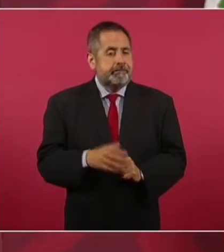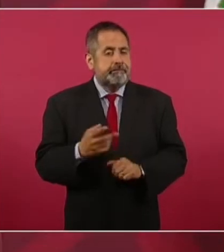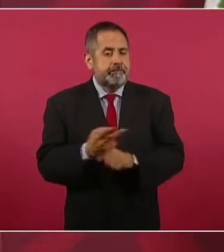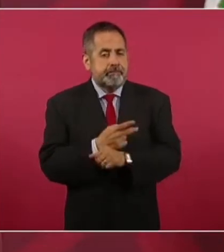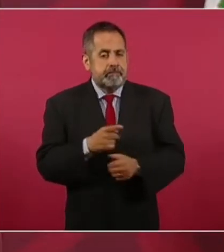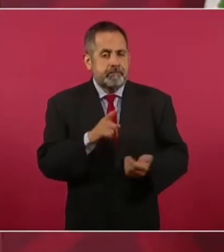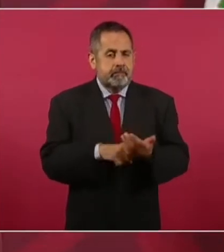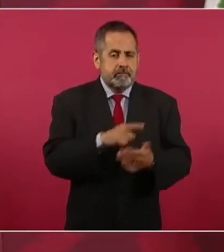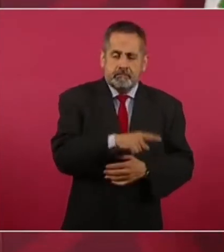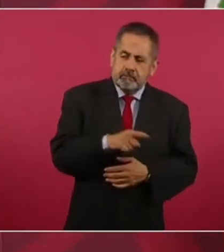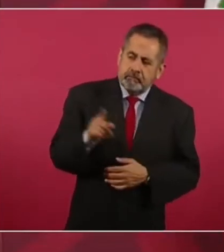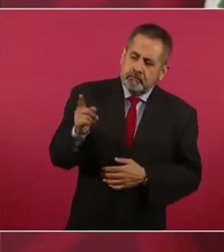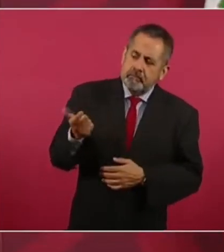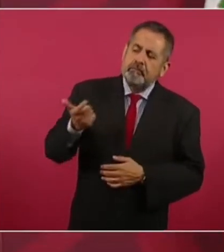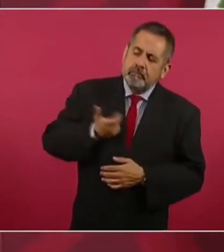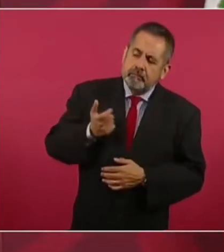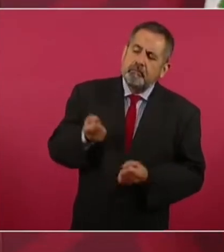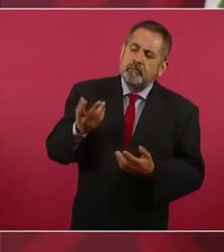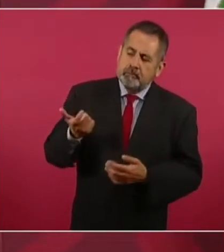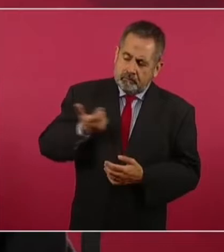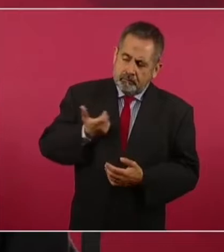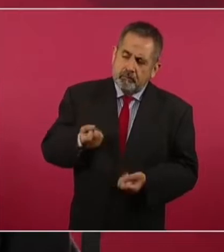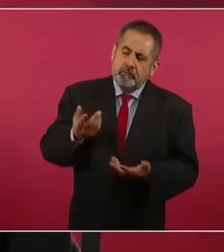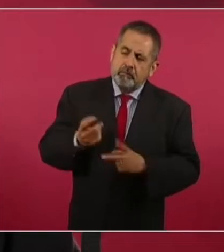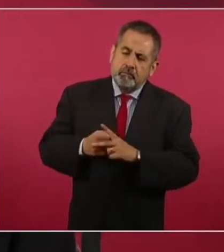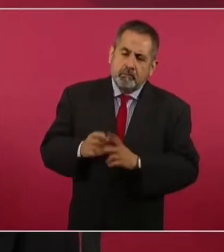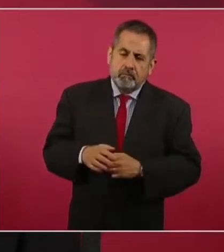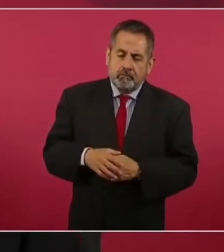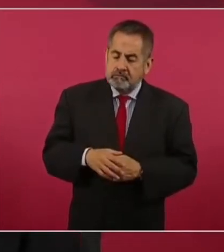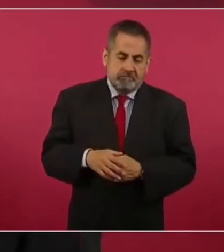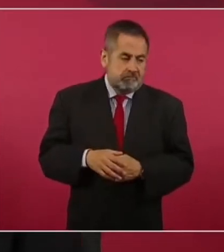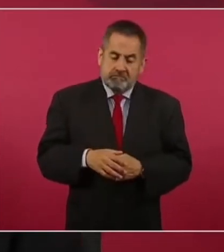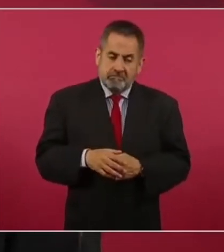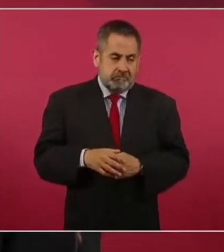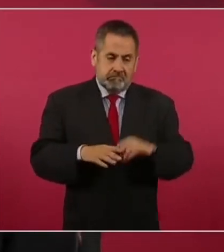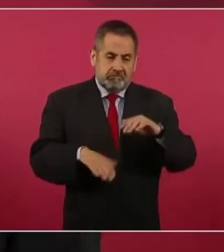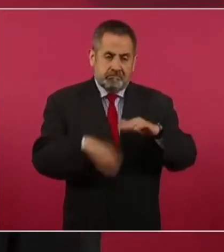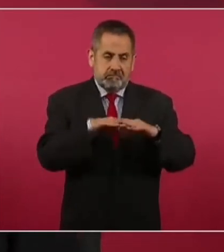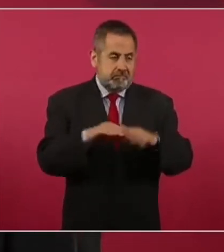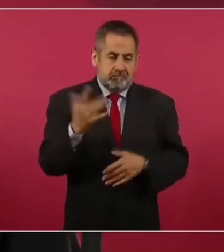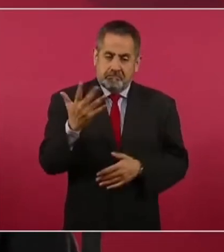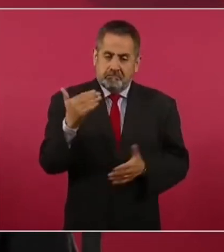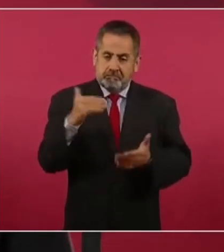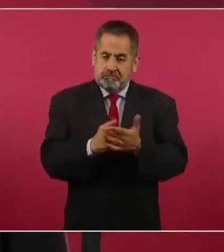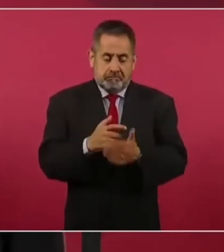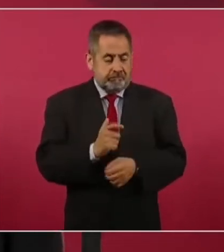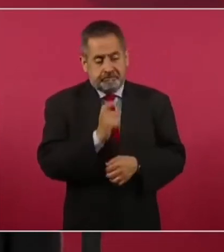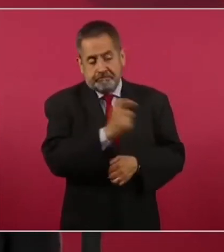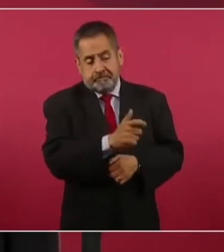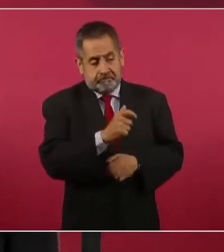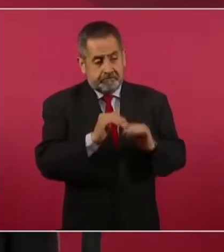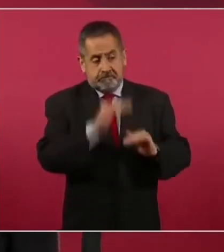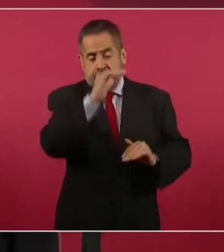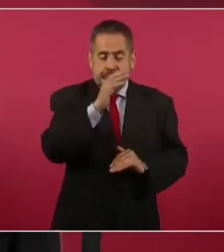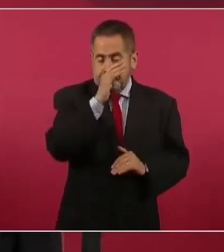Y le dijo, ¿y cuánto me puedes pagar? Pues lo más que te puedo pagar son 50.